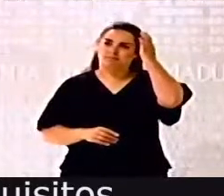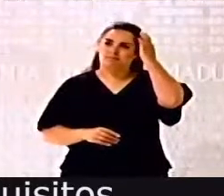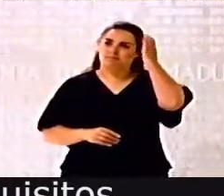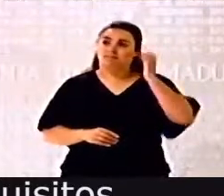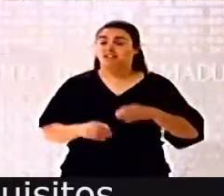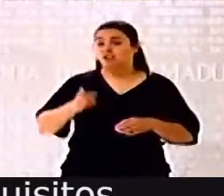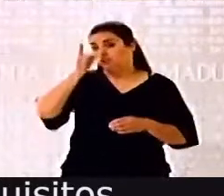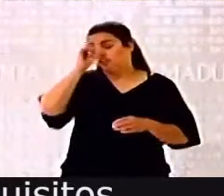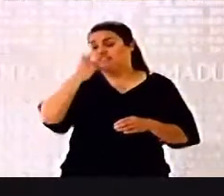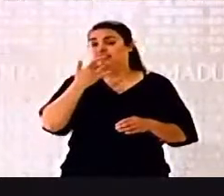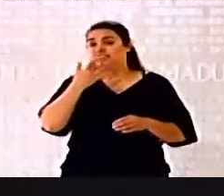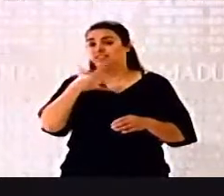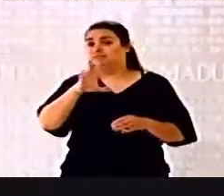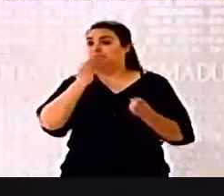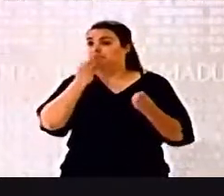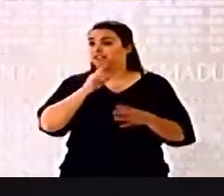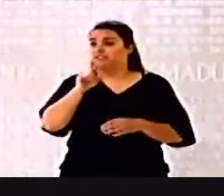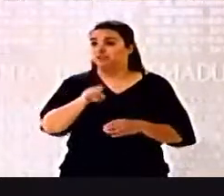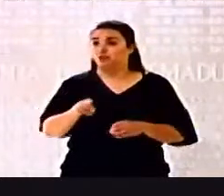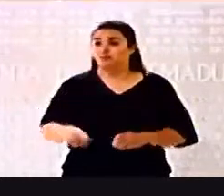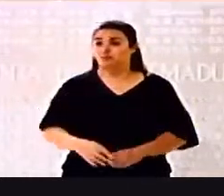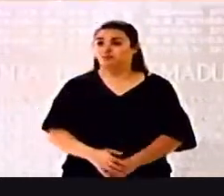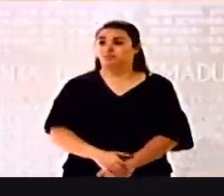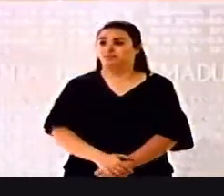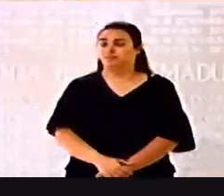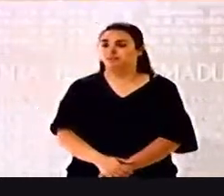No sé si he contestado.